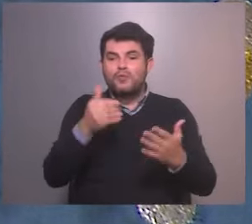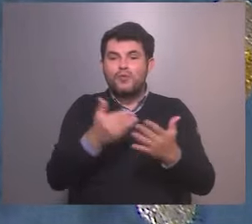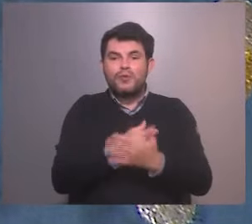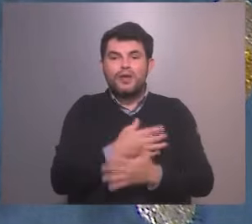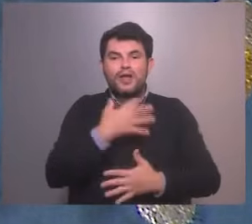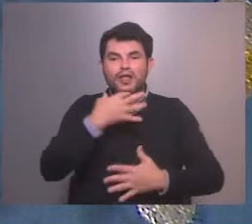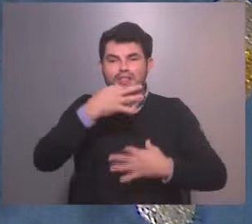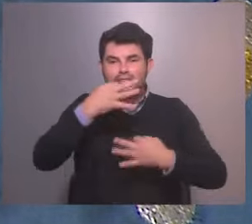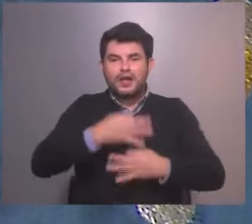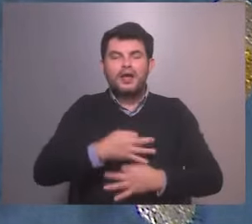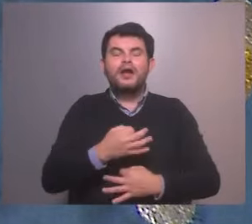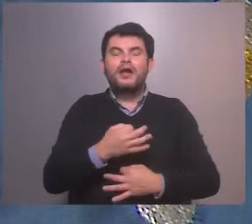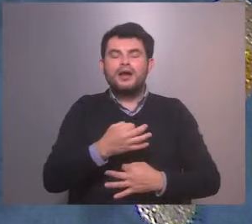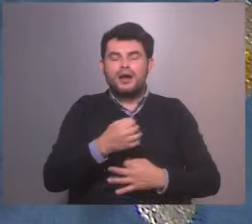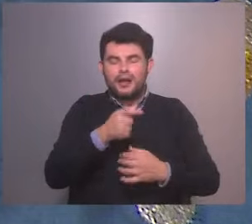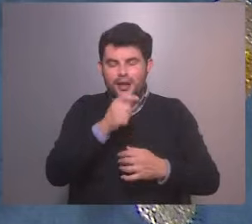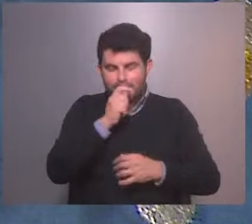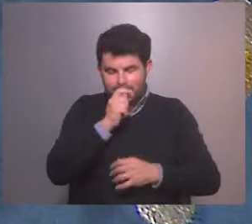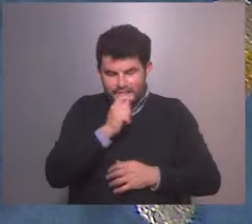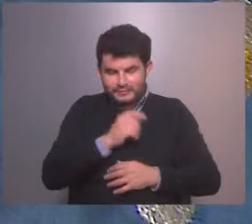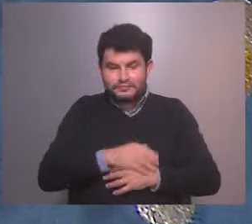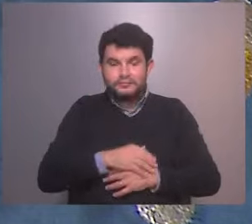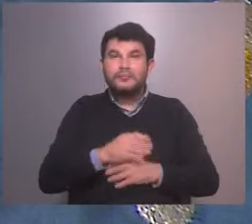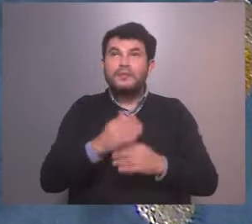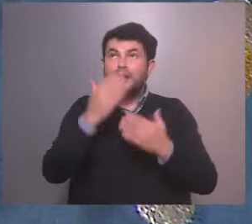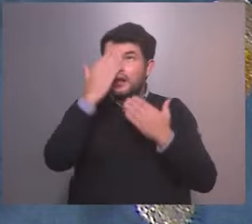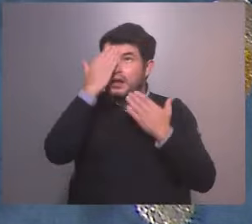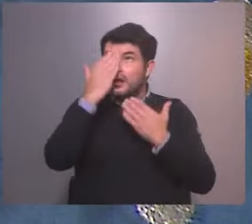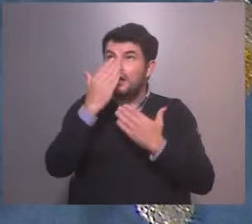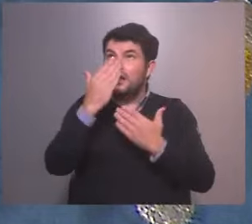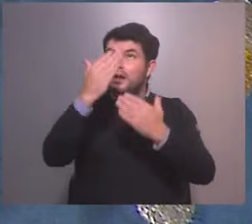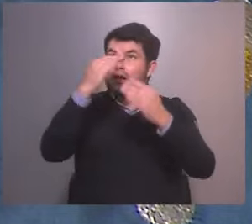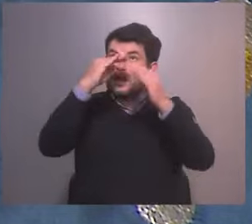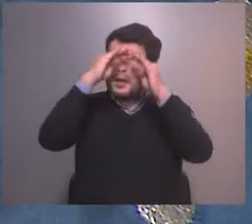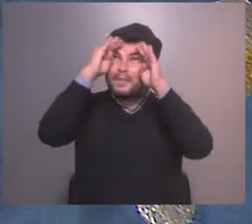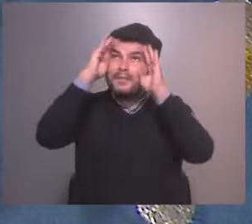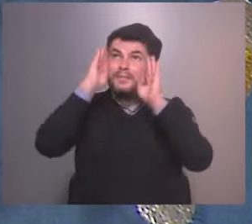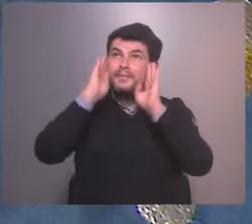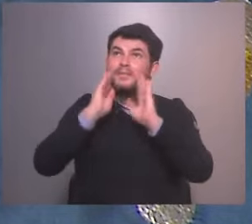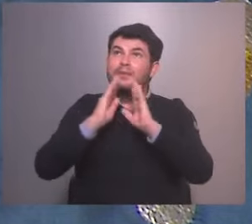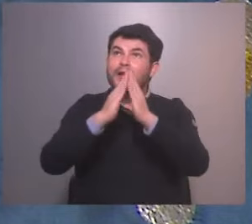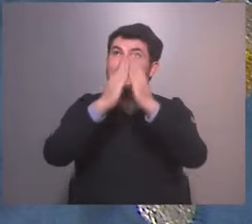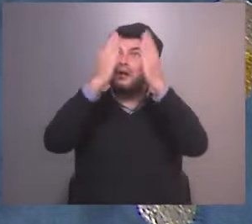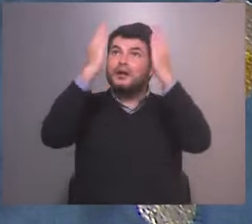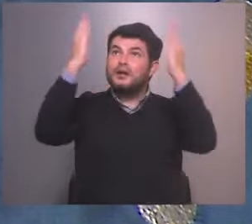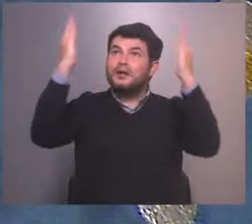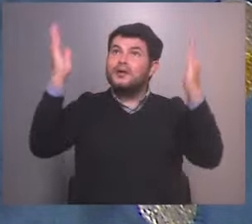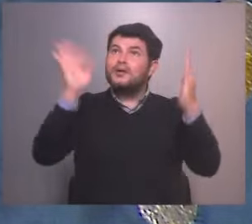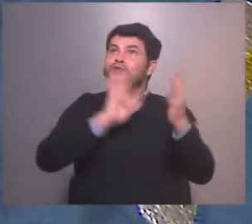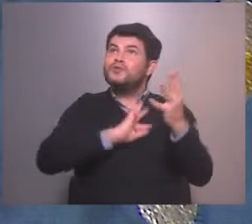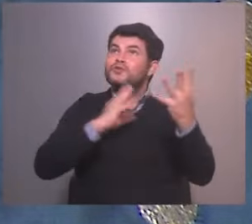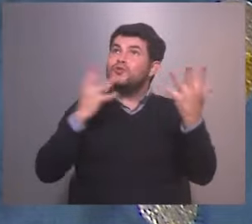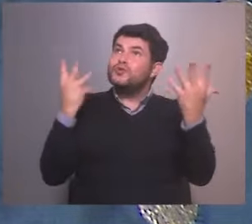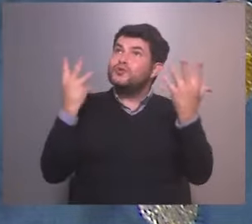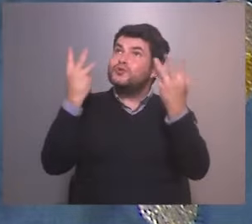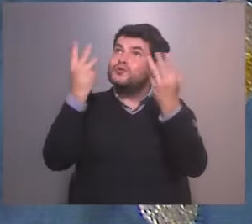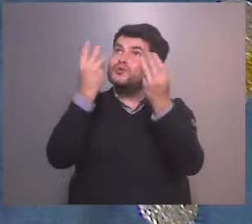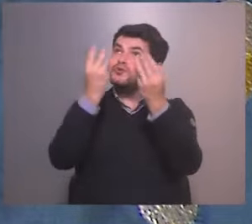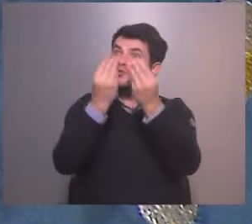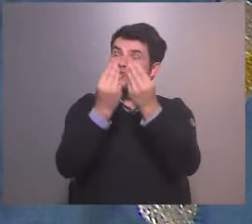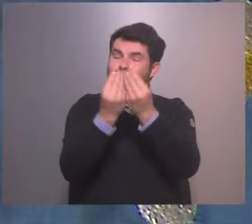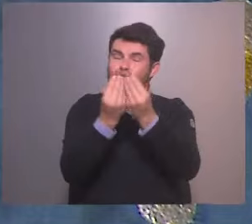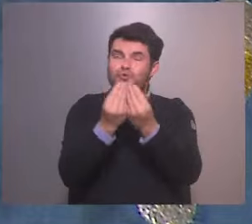todas las mujeres, y bendito es el fruto de tu vientre, Jesús.